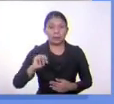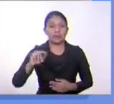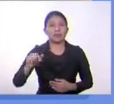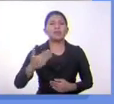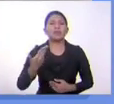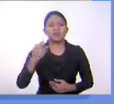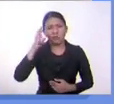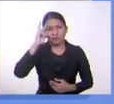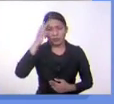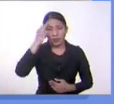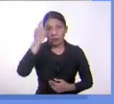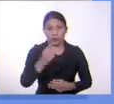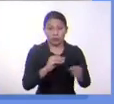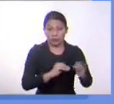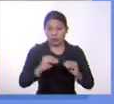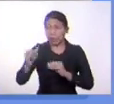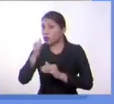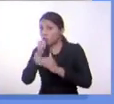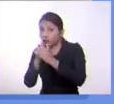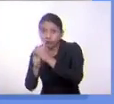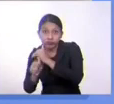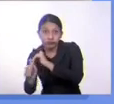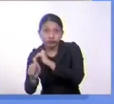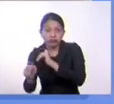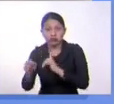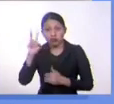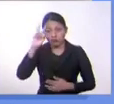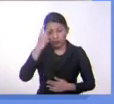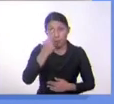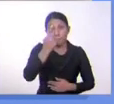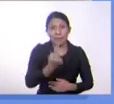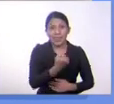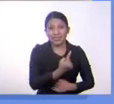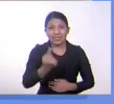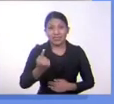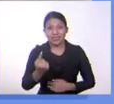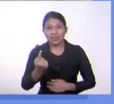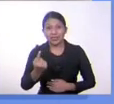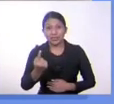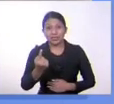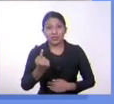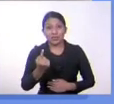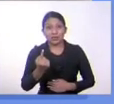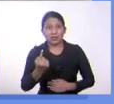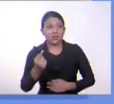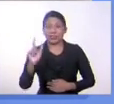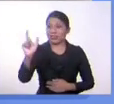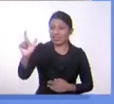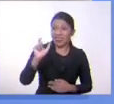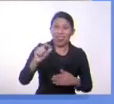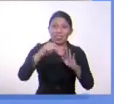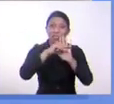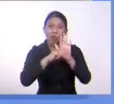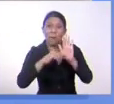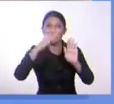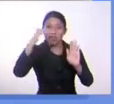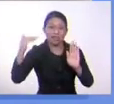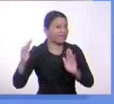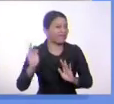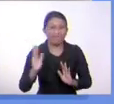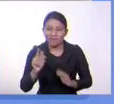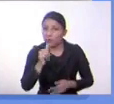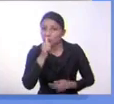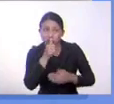migración irregular como un movimiento de personas que se desplazan al margen de las normas de los países de origen,